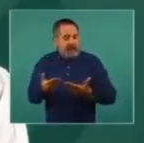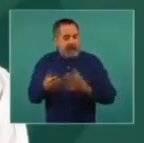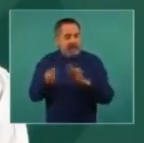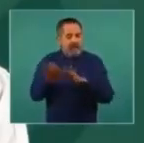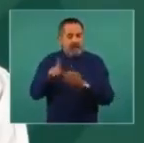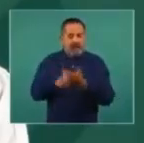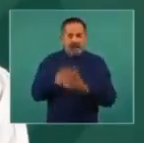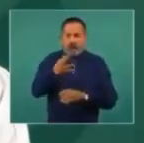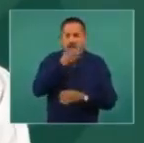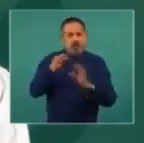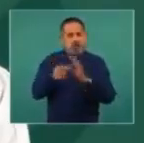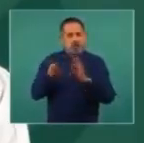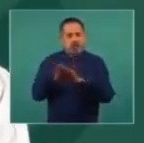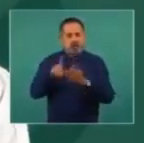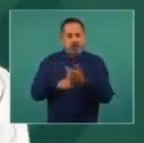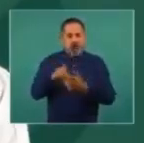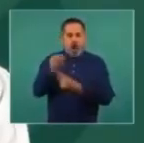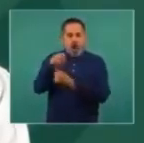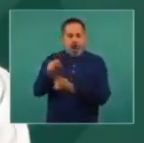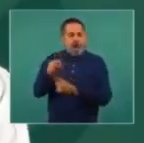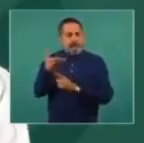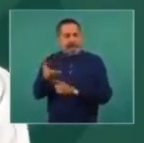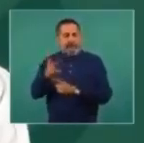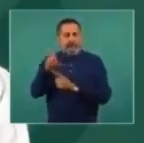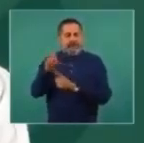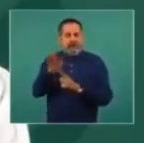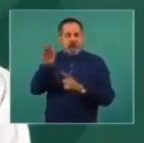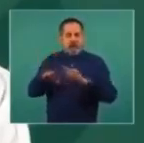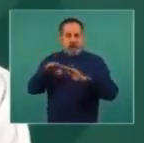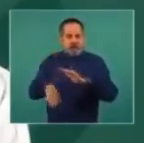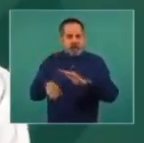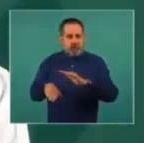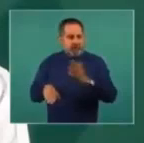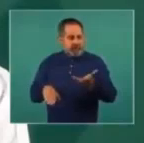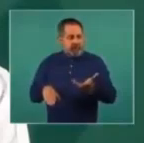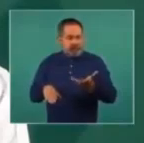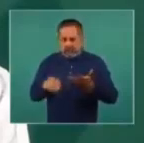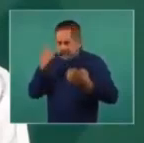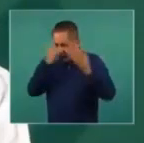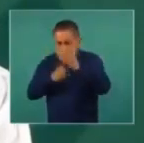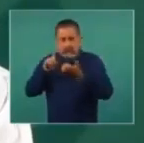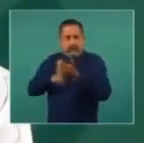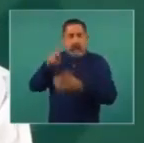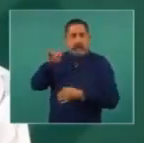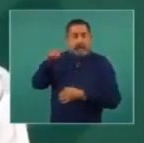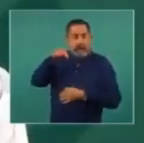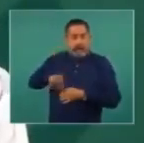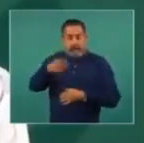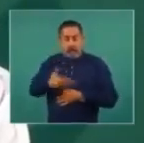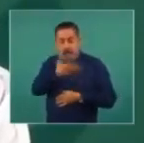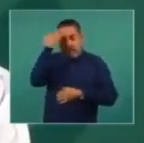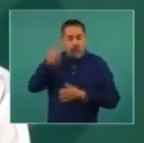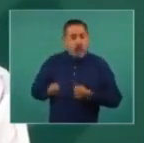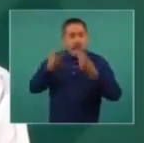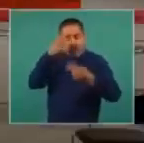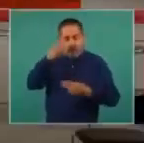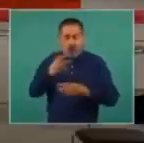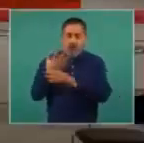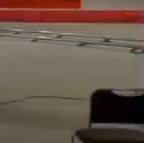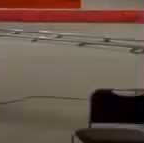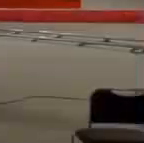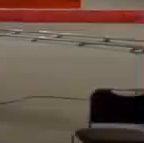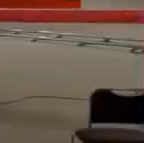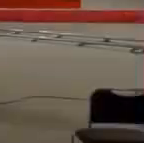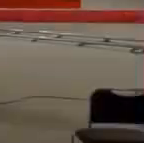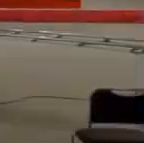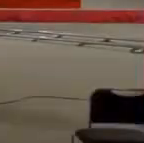mínima de 5% la oms piden mínimo 30% y datos de ensayo clínico en pakistán sin saber cuántos de méxico dijo hoy h delega tel